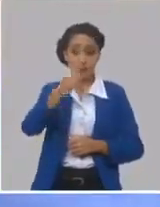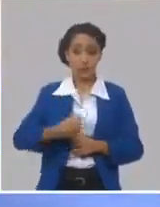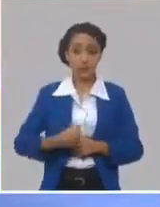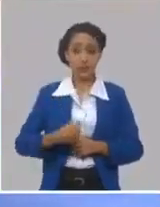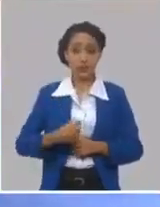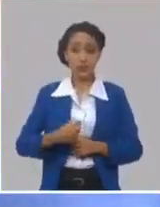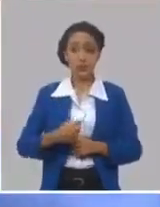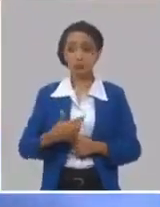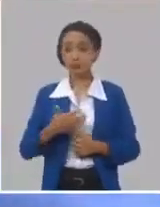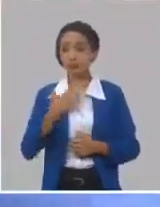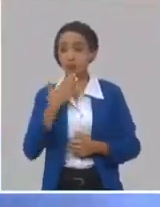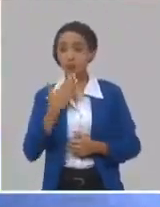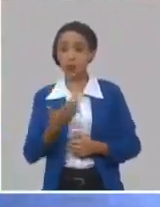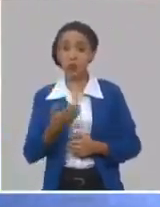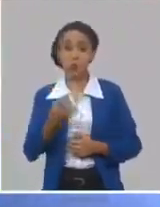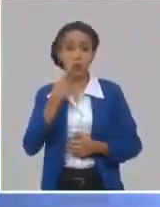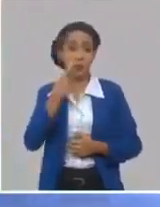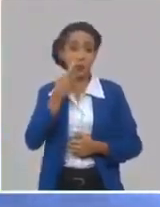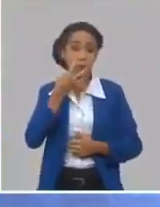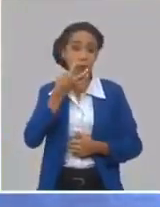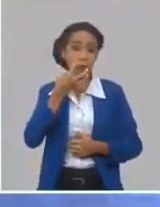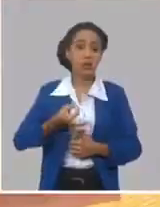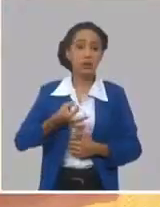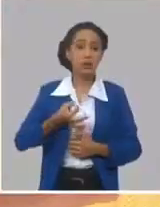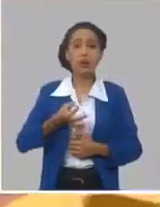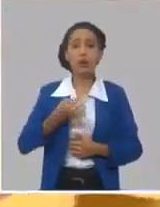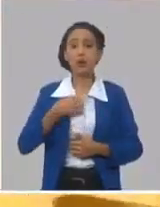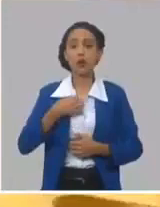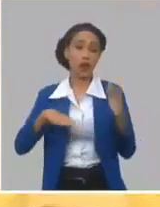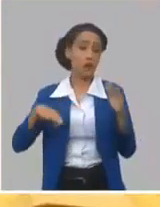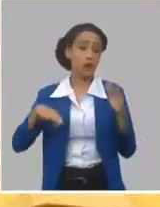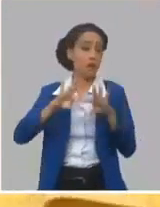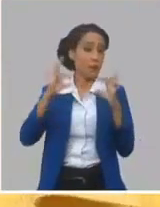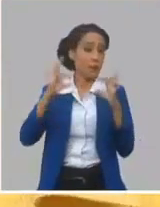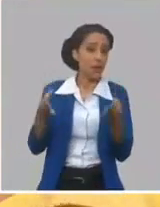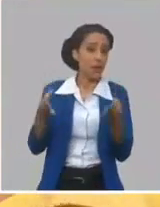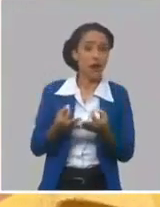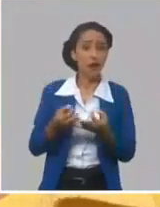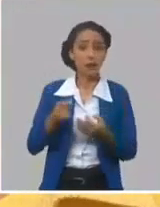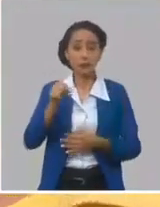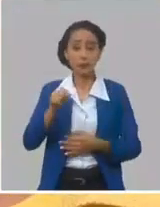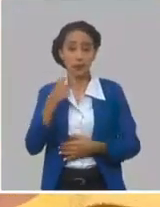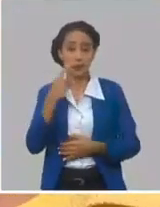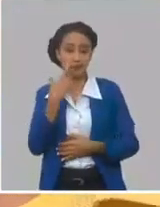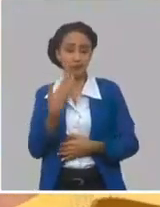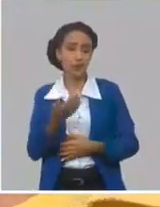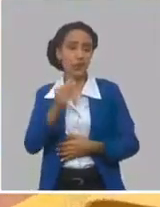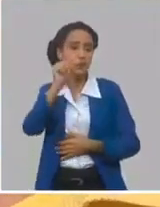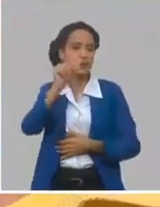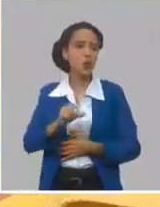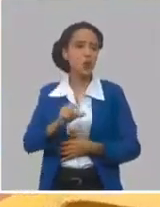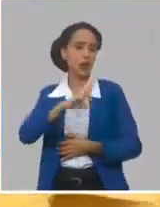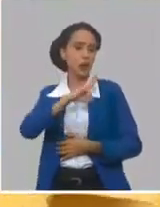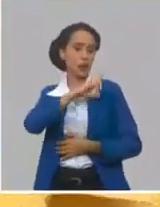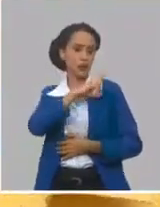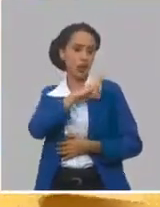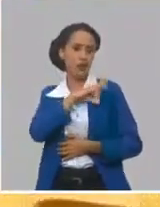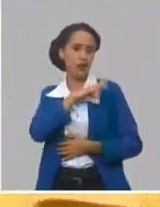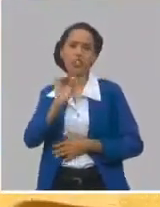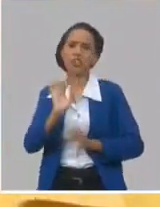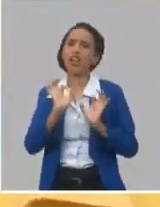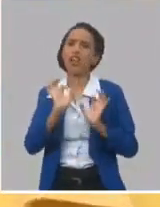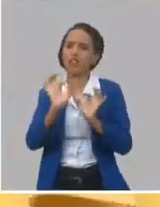vista mediático y demás, es que puede ser familiar, personal. Una persona que sea responsable, que sea honesta, que sea sincera